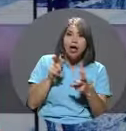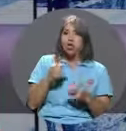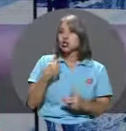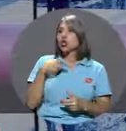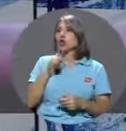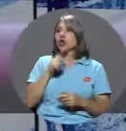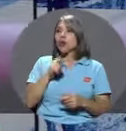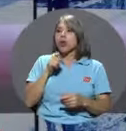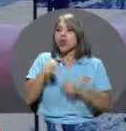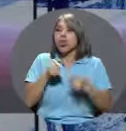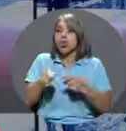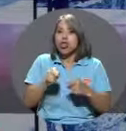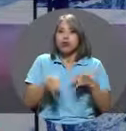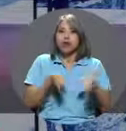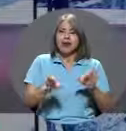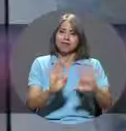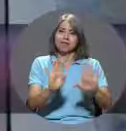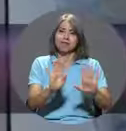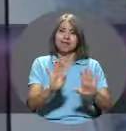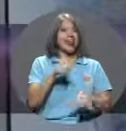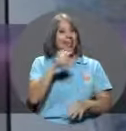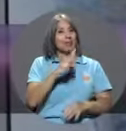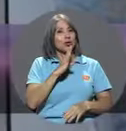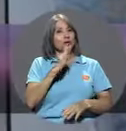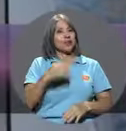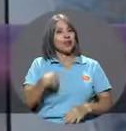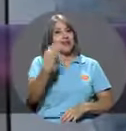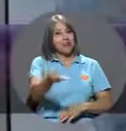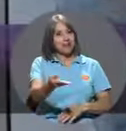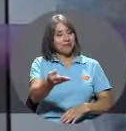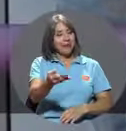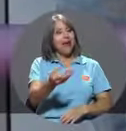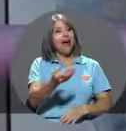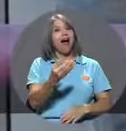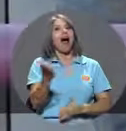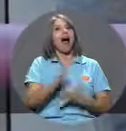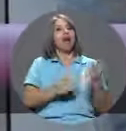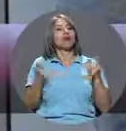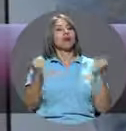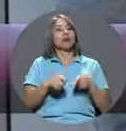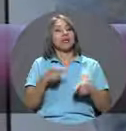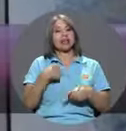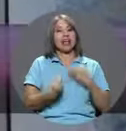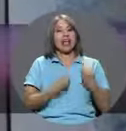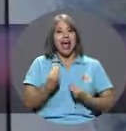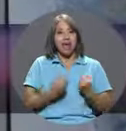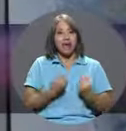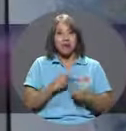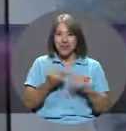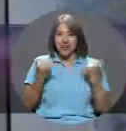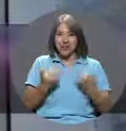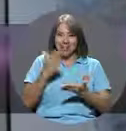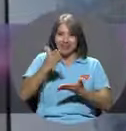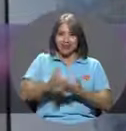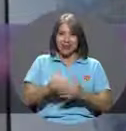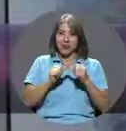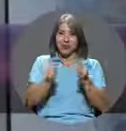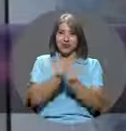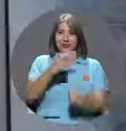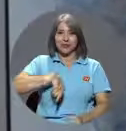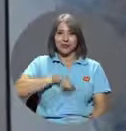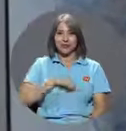Sí. Sí, es parte de lo que vamos a hablar en el siguiente bloque. Bueno, lo tengo claro, algo está pasando, ¿qué hago? ¿Verdad? Uh-huh. Pero ahorita vamos a hacer una